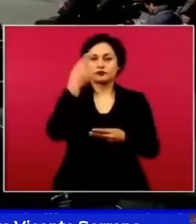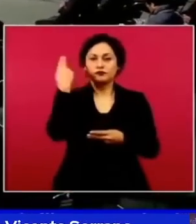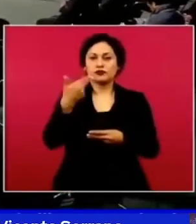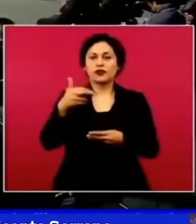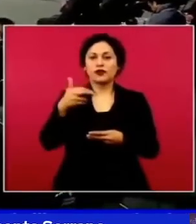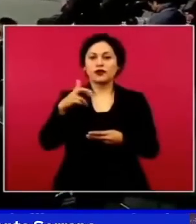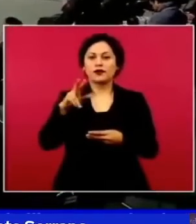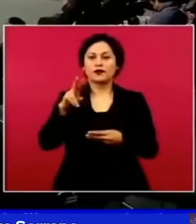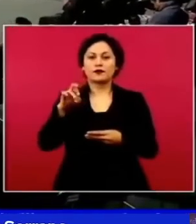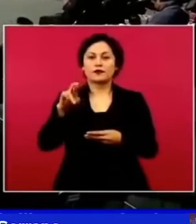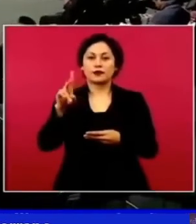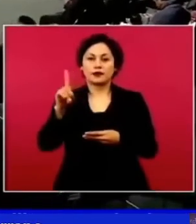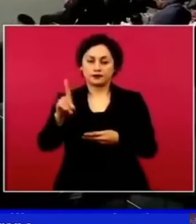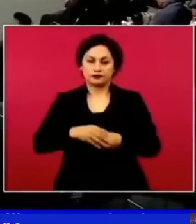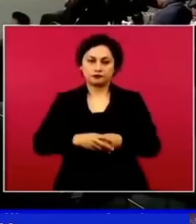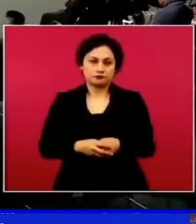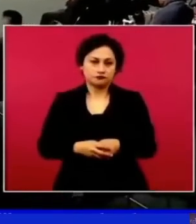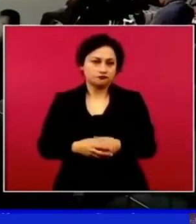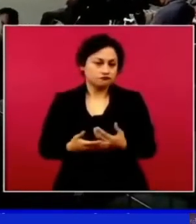Además,